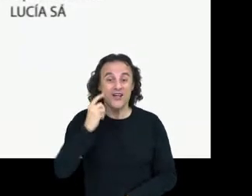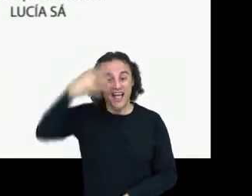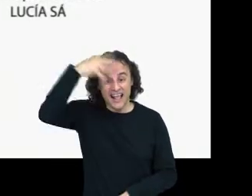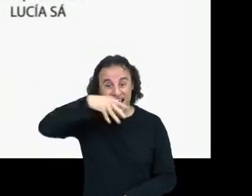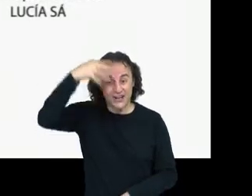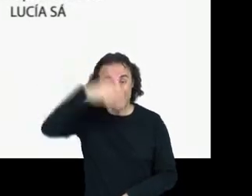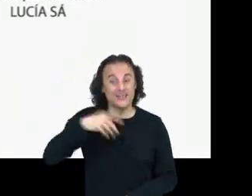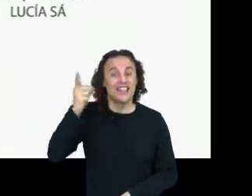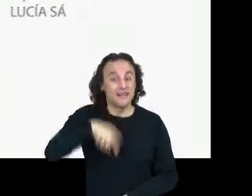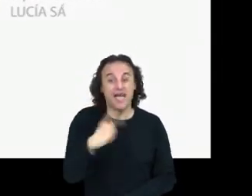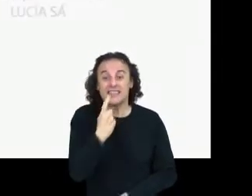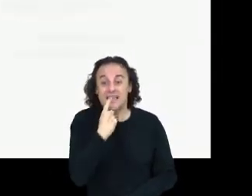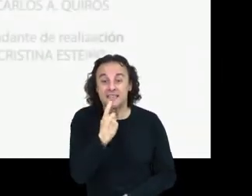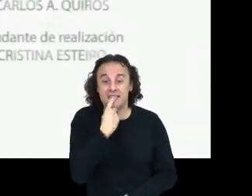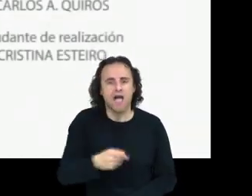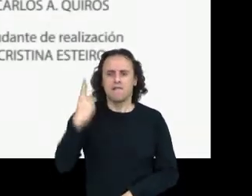También da.